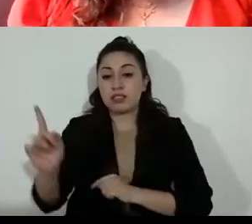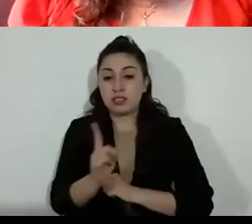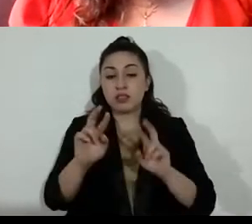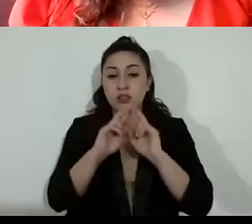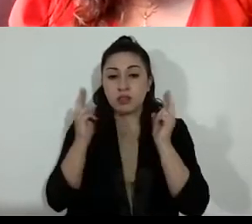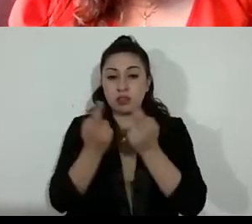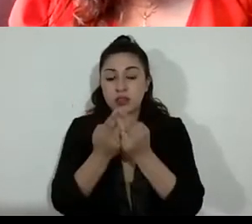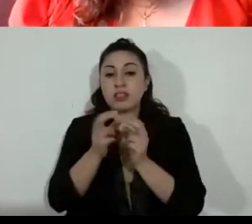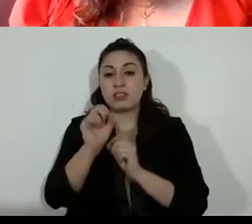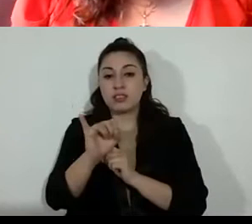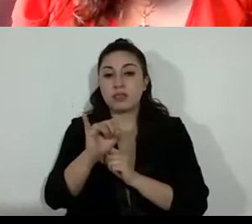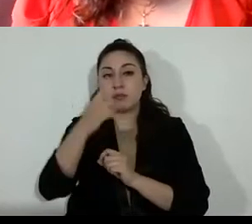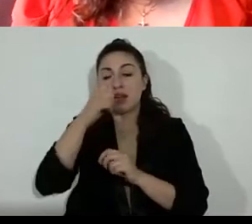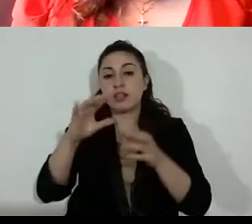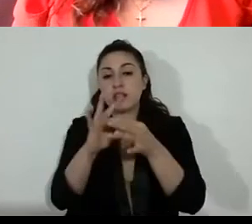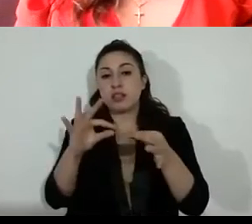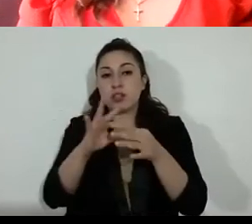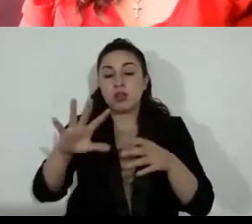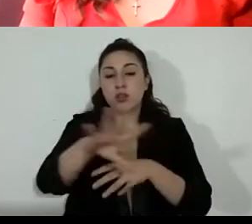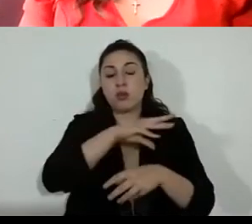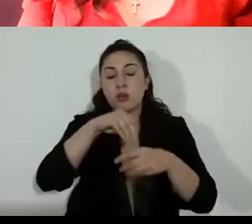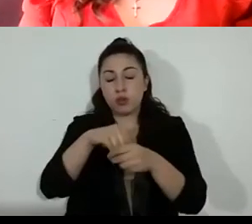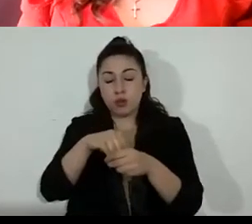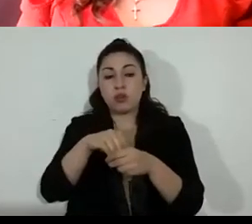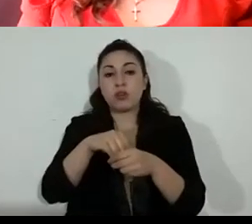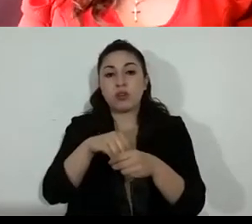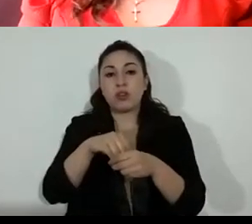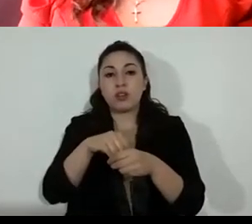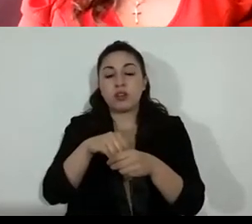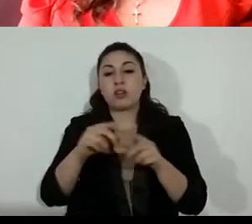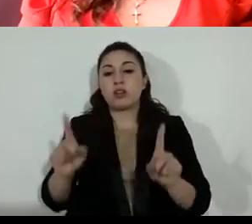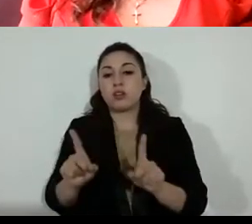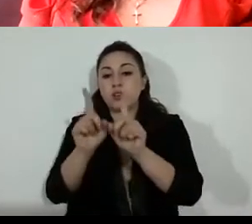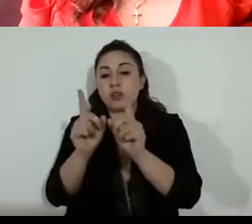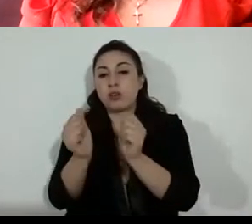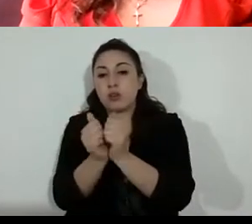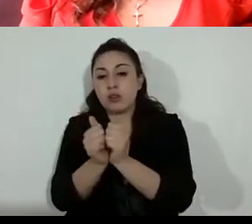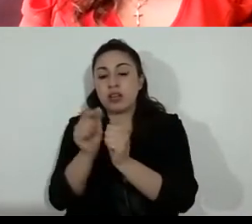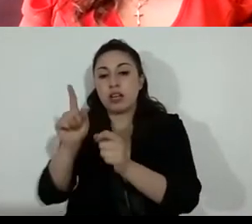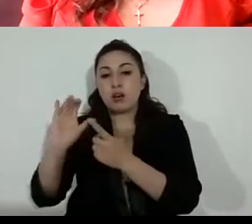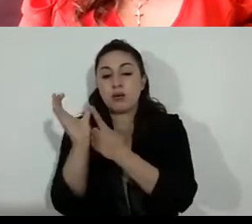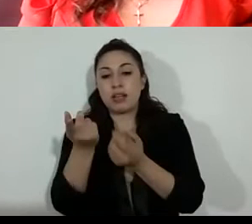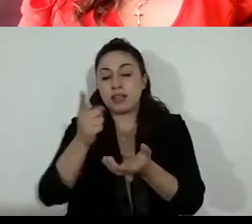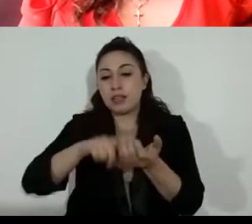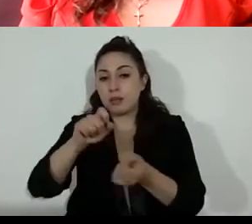que guardan las finanzas de la Ciudad de México a la comisión en esta propuesta.